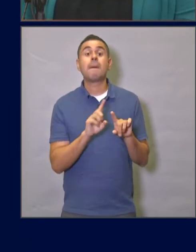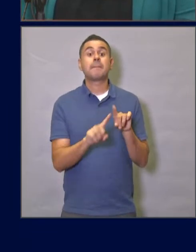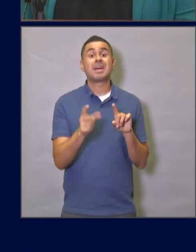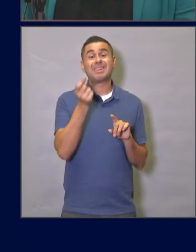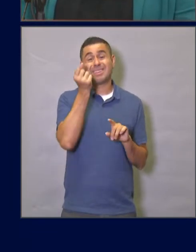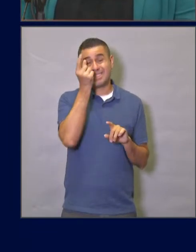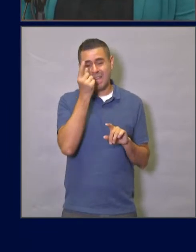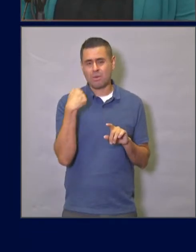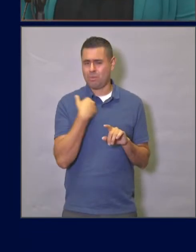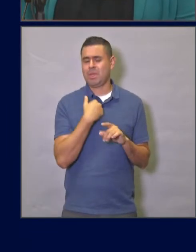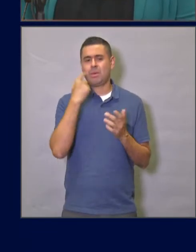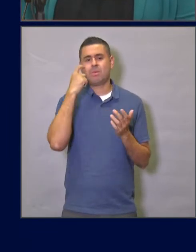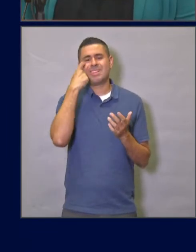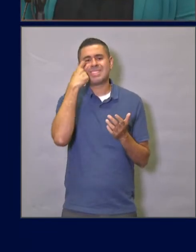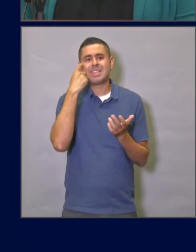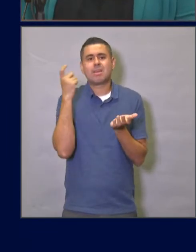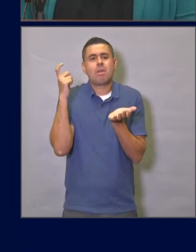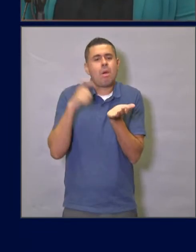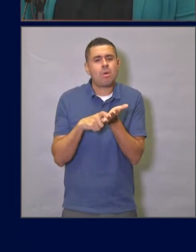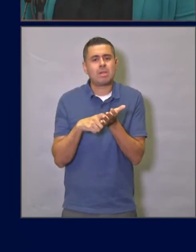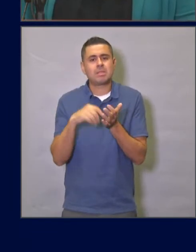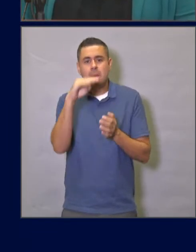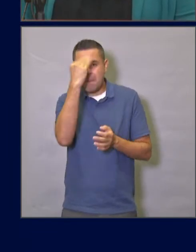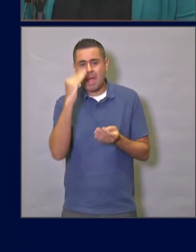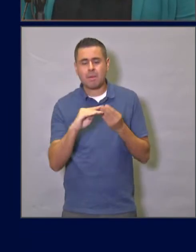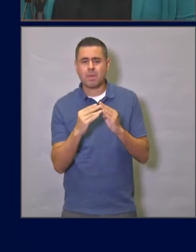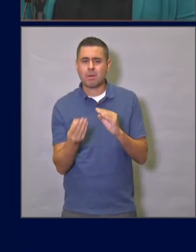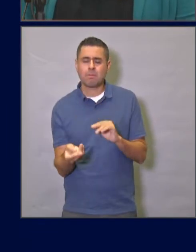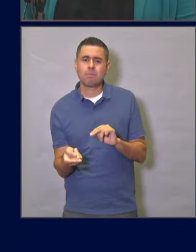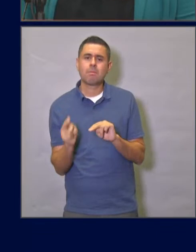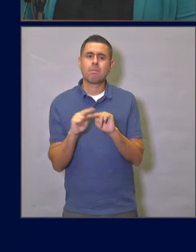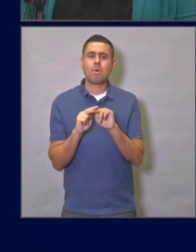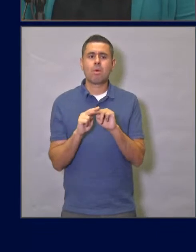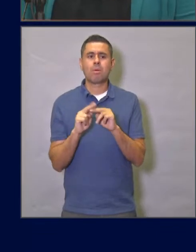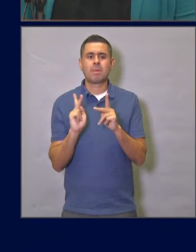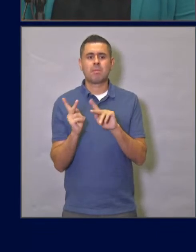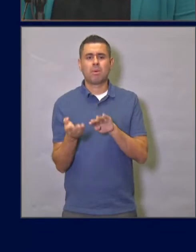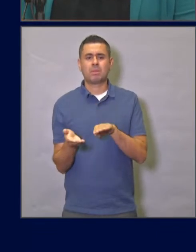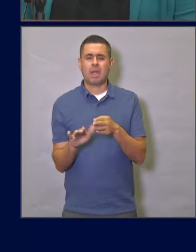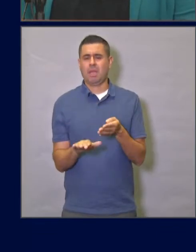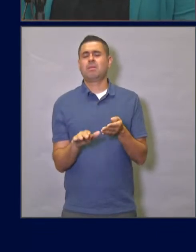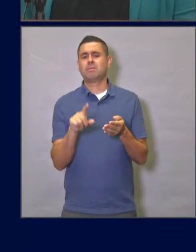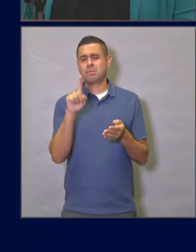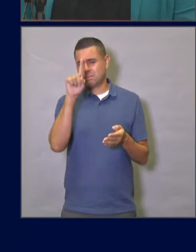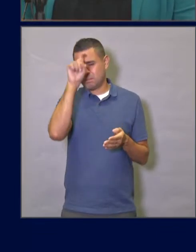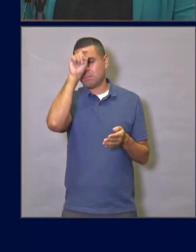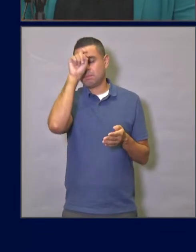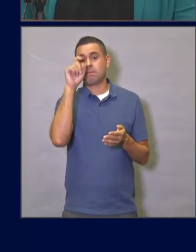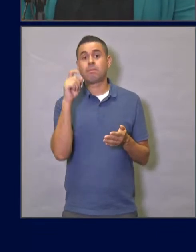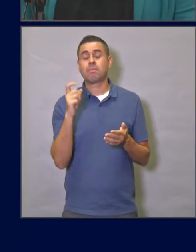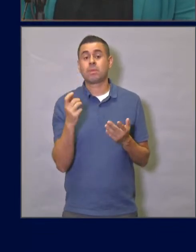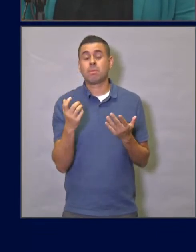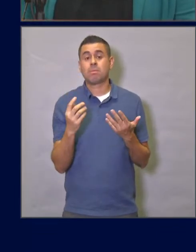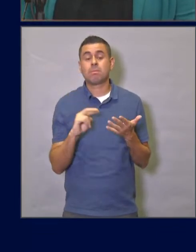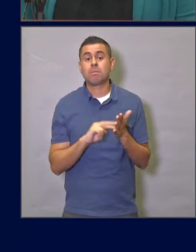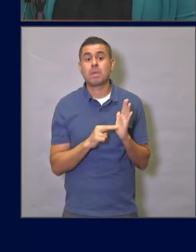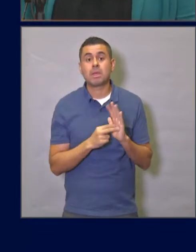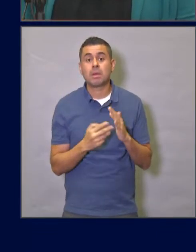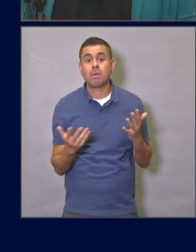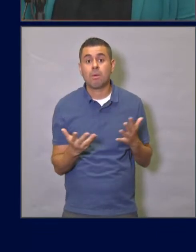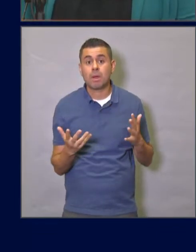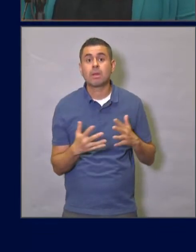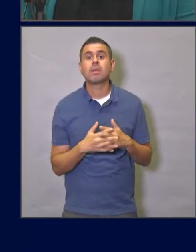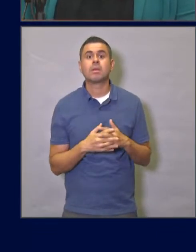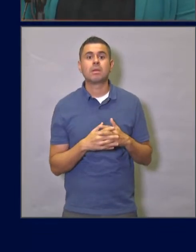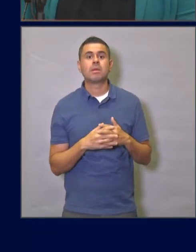en los fallecimientos de los residentes afroamericanos, a la línea verde. La diferencia real en este número desde fines